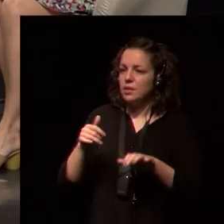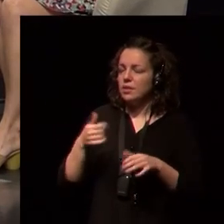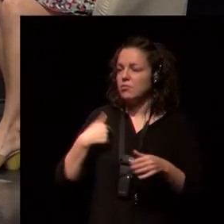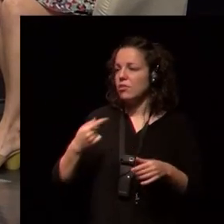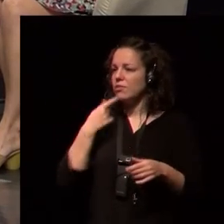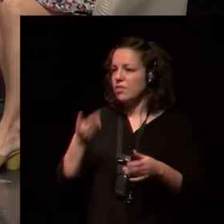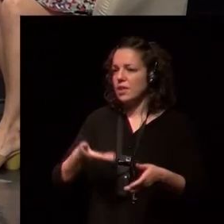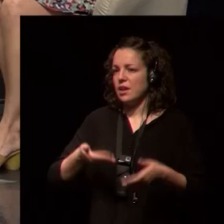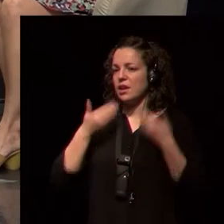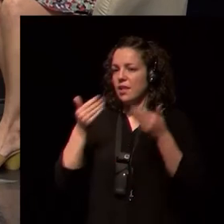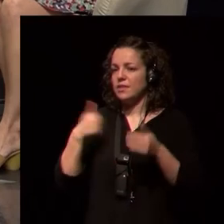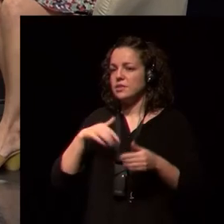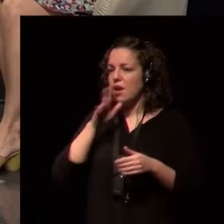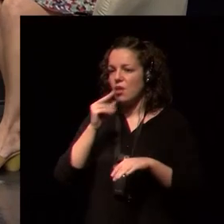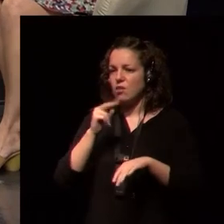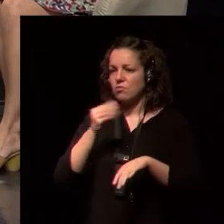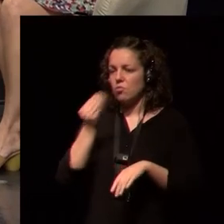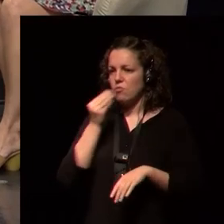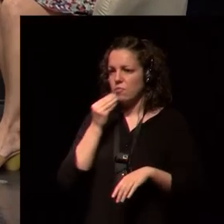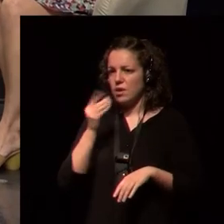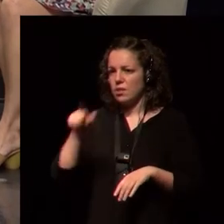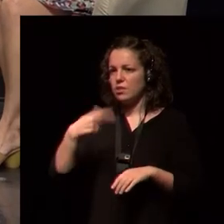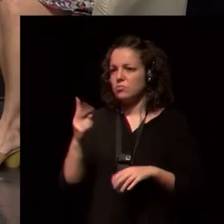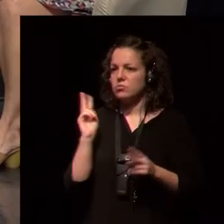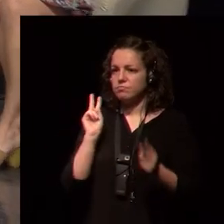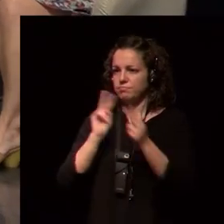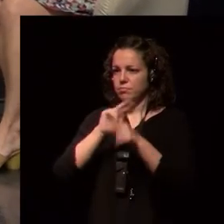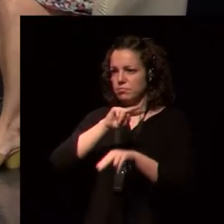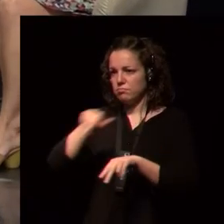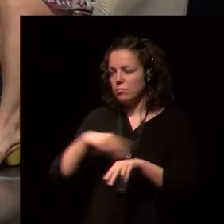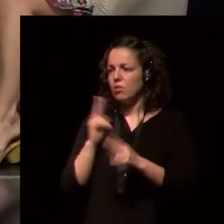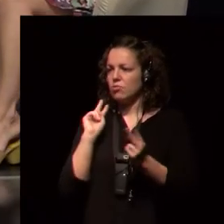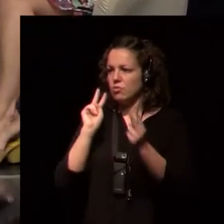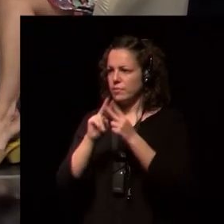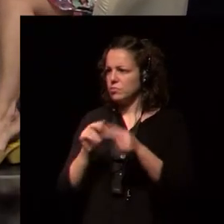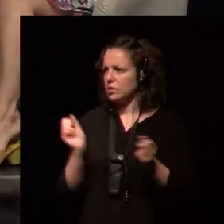Vamos a comer y nos vemos de nuevo aquí en un par de horas. Gracias.